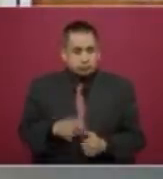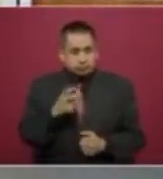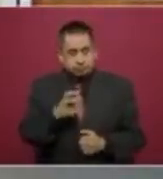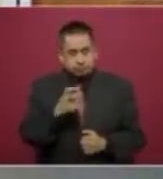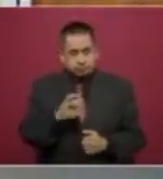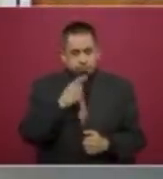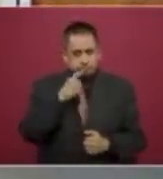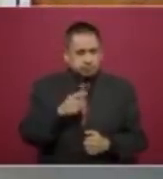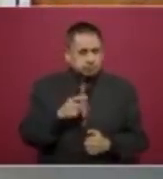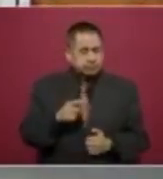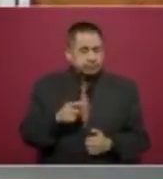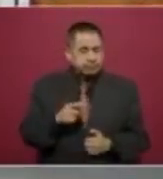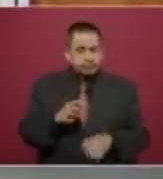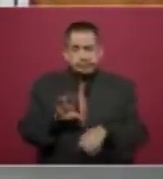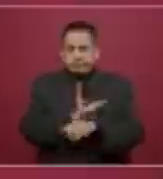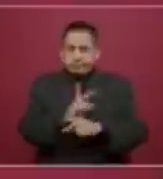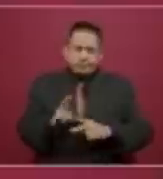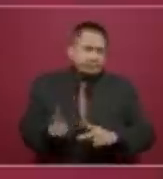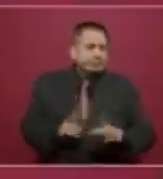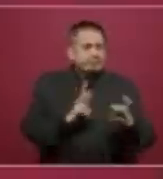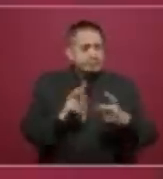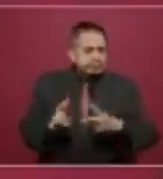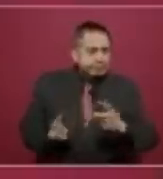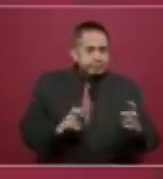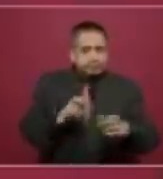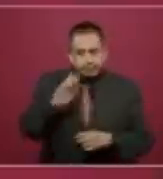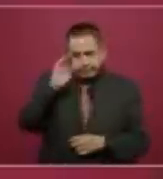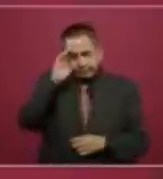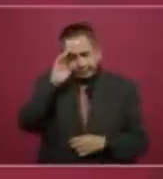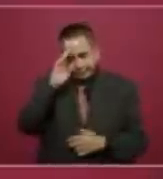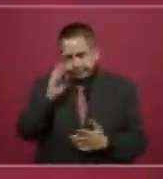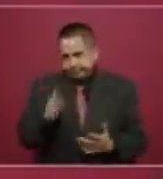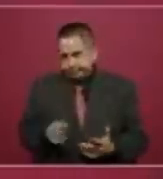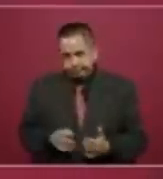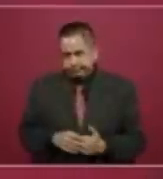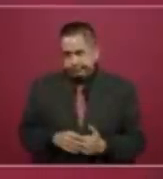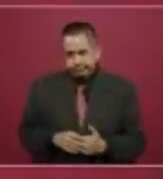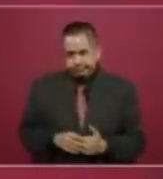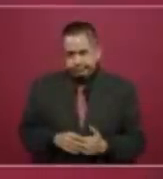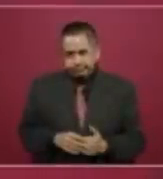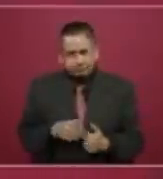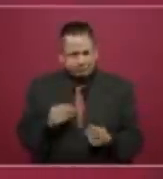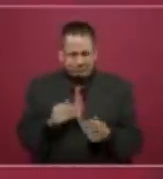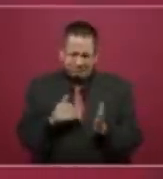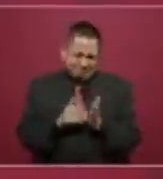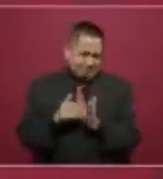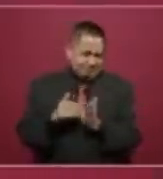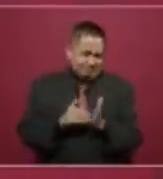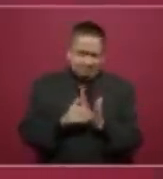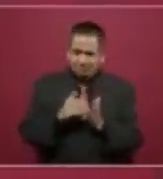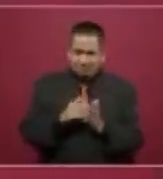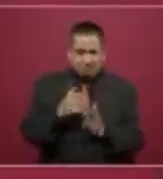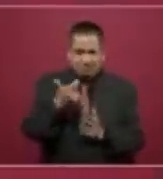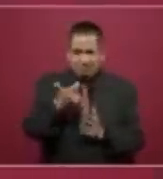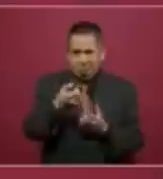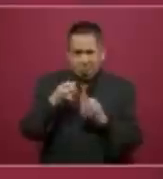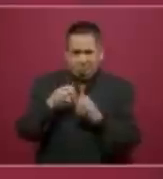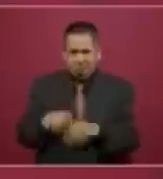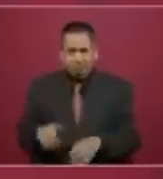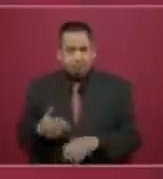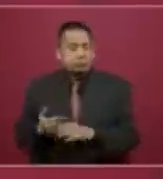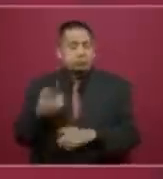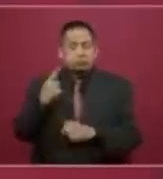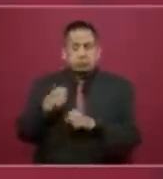Estos energéticos, estos combustibles que significaban miles de millones de pesos. El año